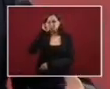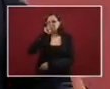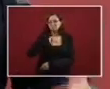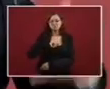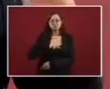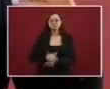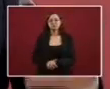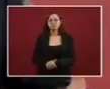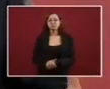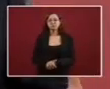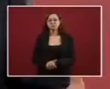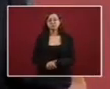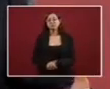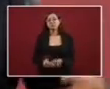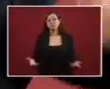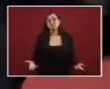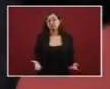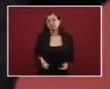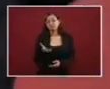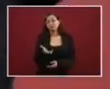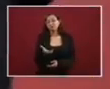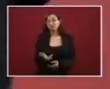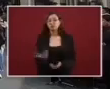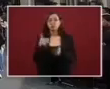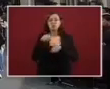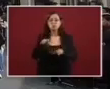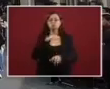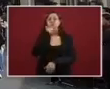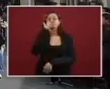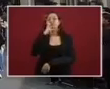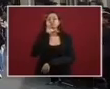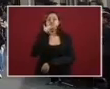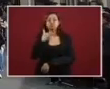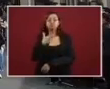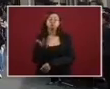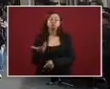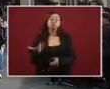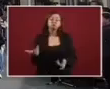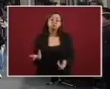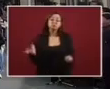tu pregunta de lo de la corrupción cuándo